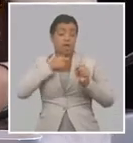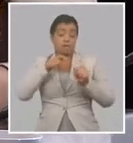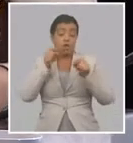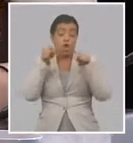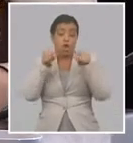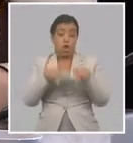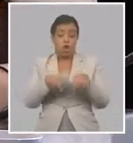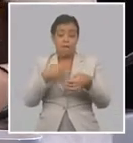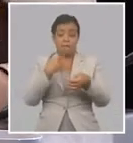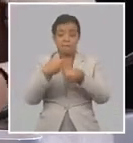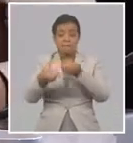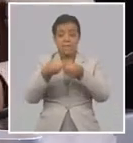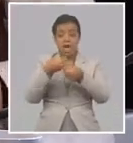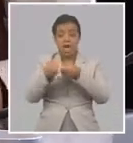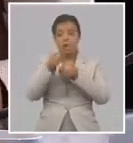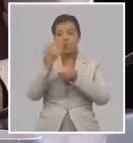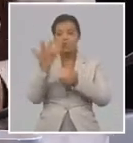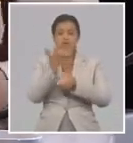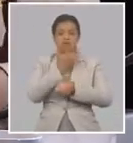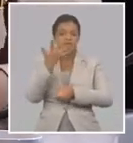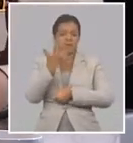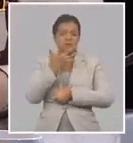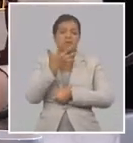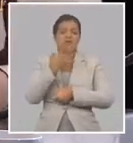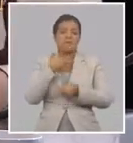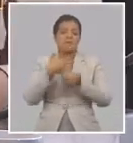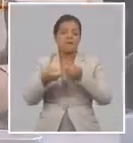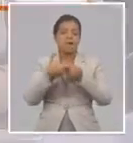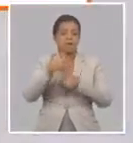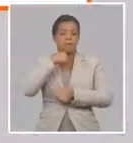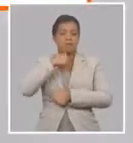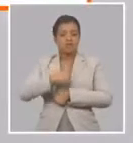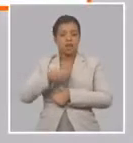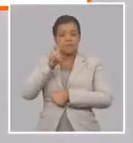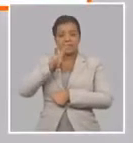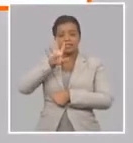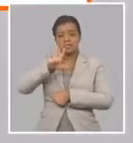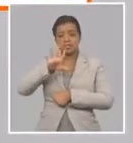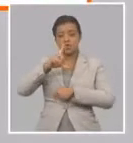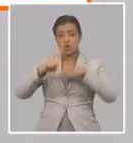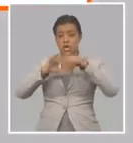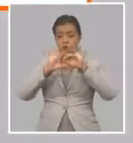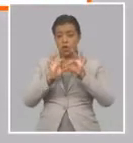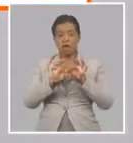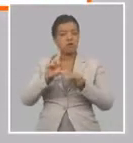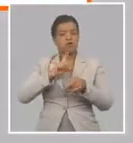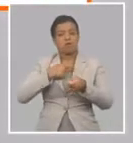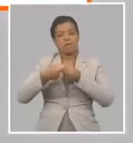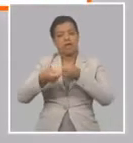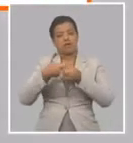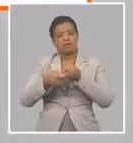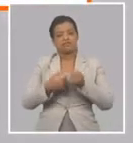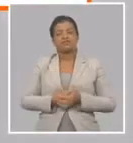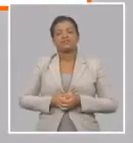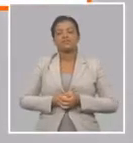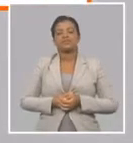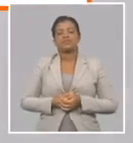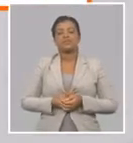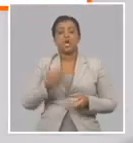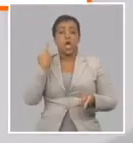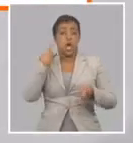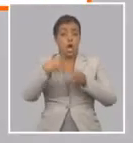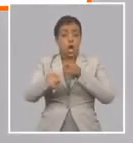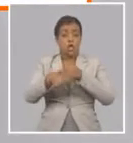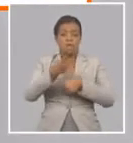excepto de pago para los pasajeros los efectos personales que son los 25 kilogramos que hable los objetos considerados como tal